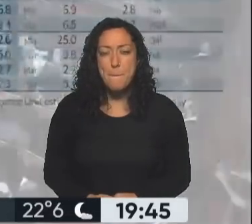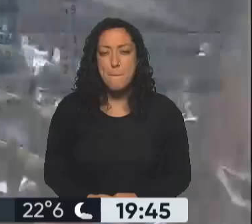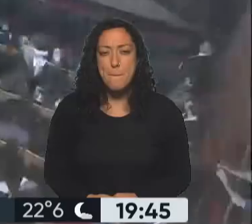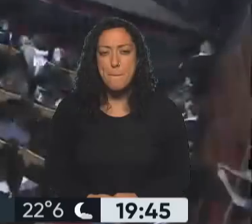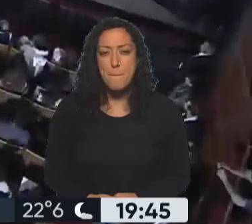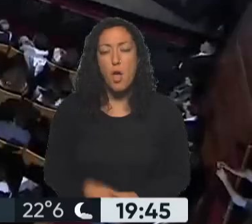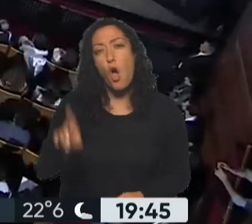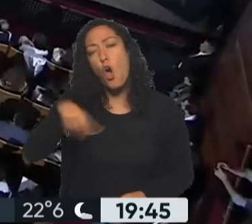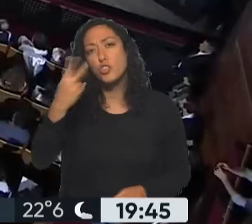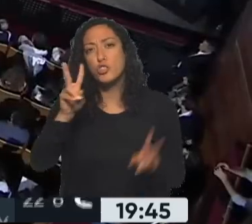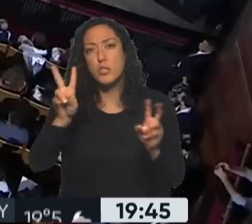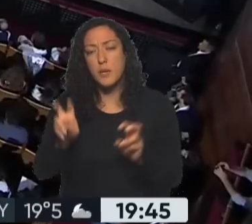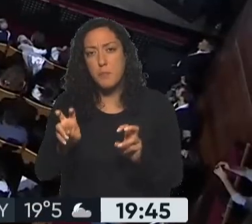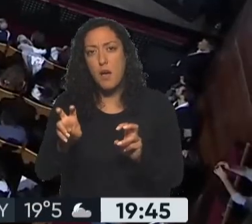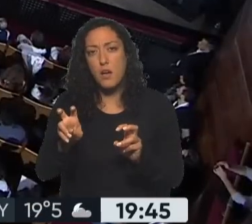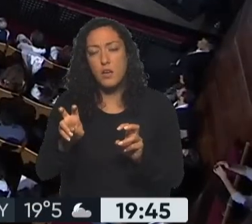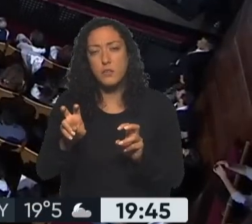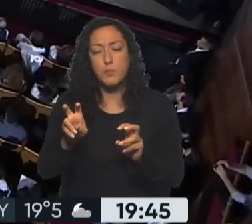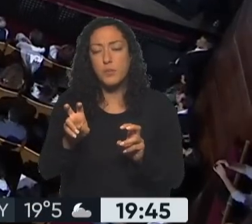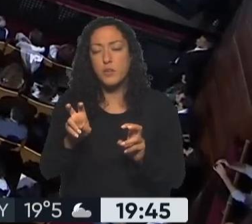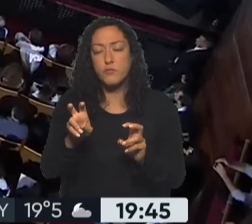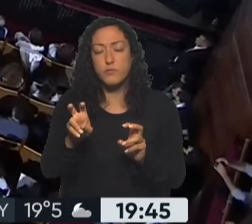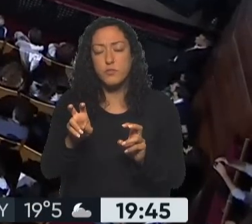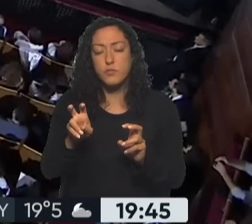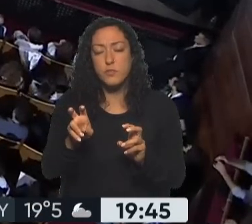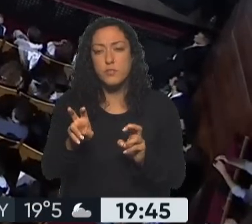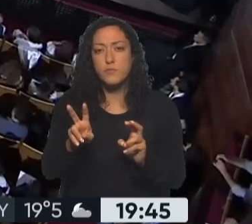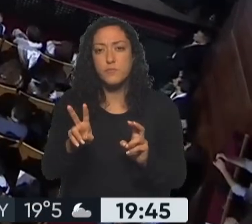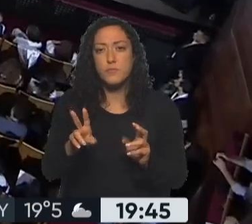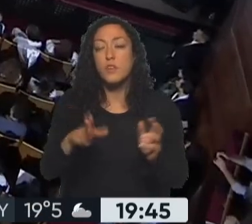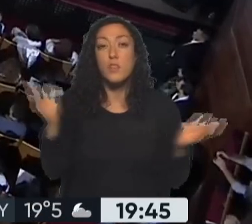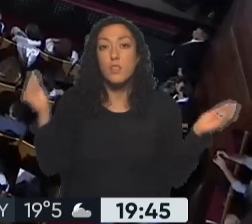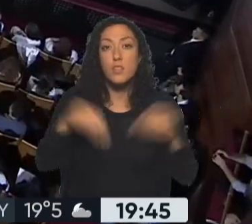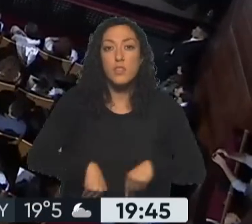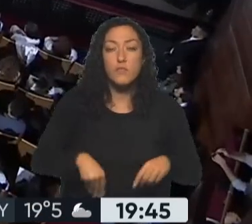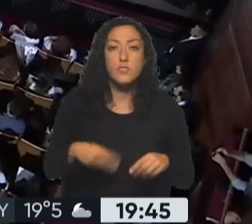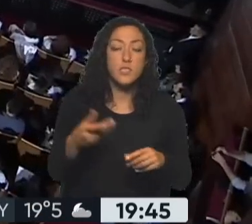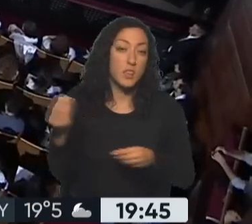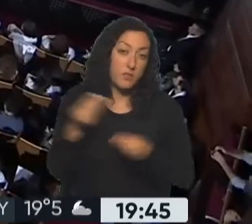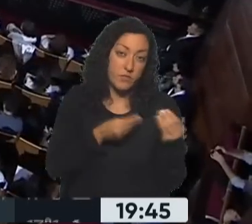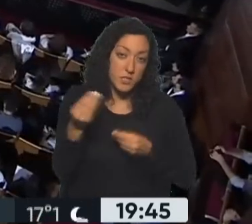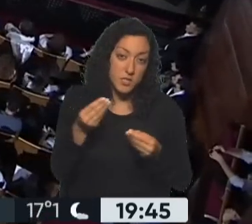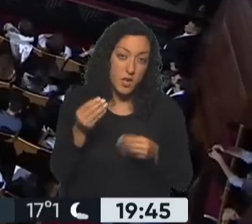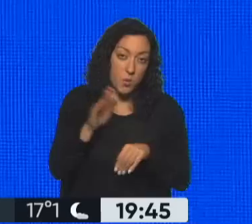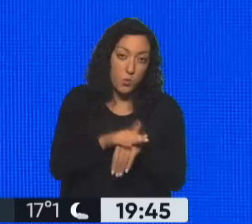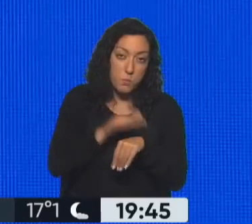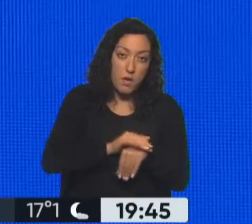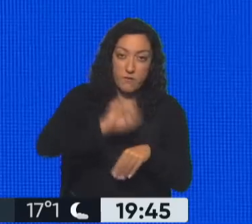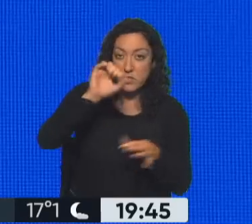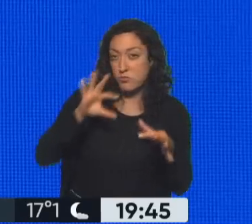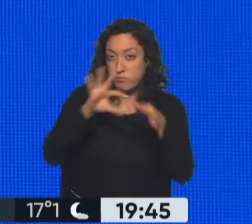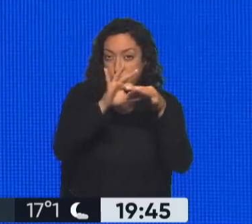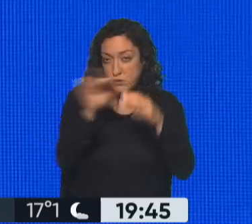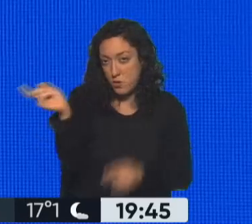La otra cuestión que el déficit fiscal está claro que no es la causa de la inflación.